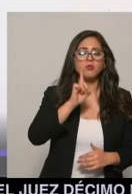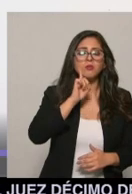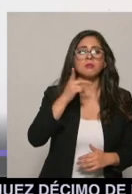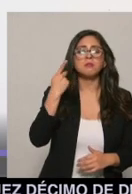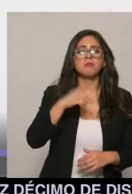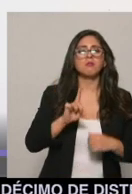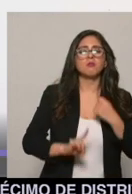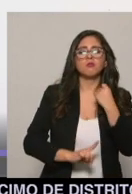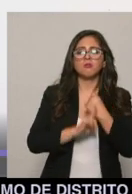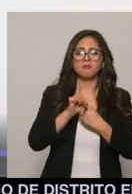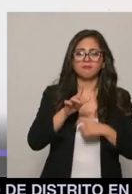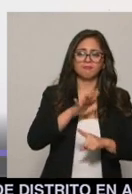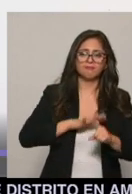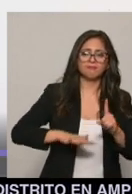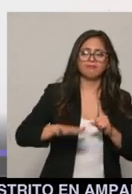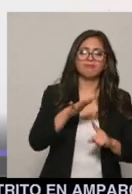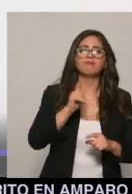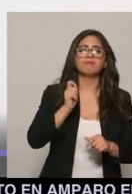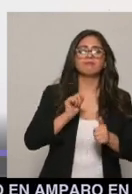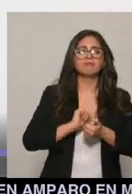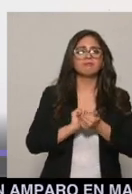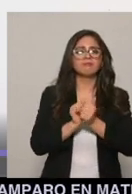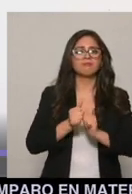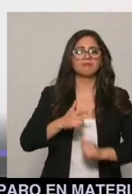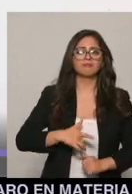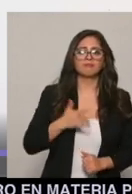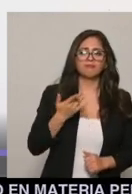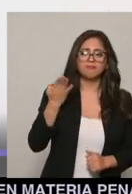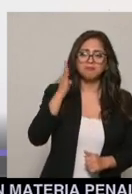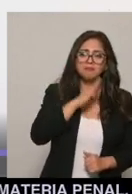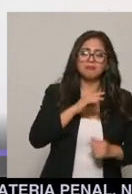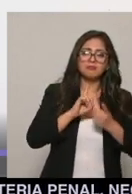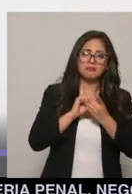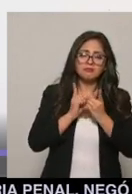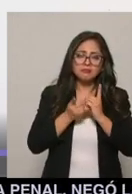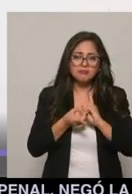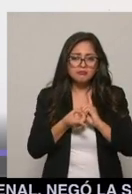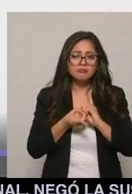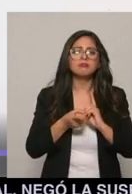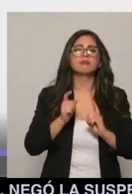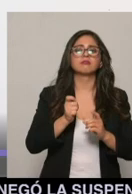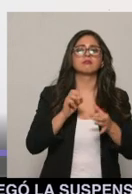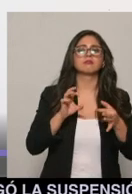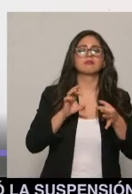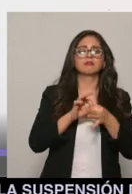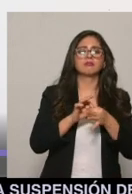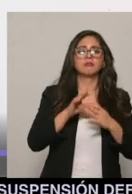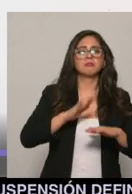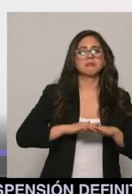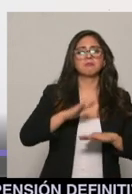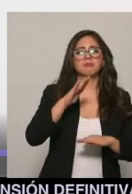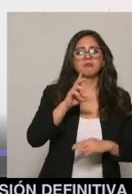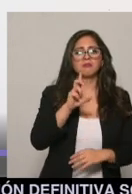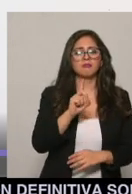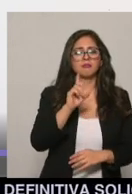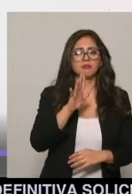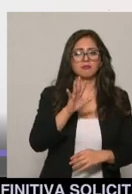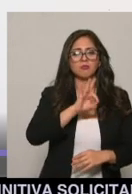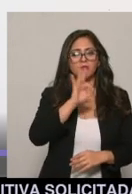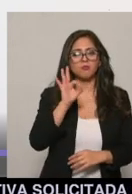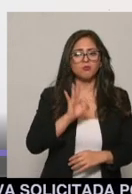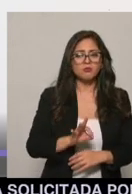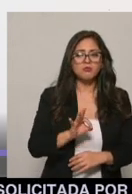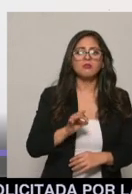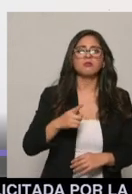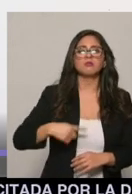demandan la atención en estos servicios son por depresión principalmente, que lo agrupa más del 35% de las